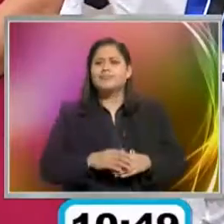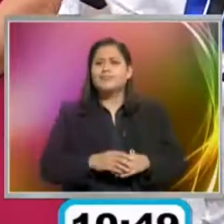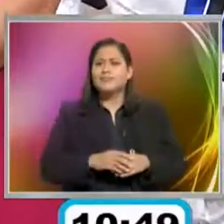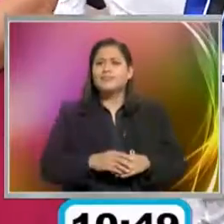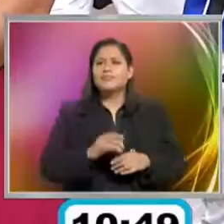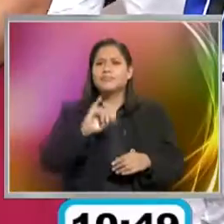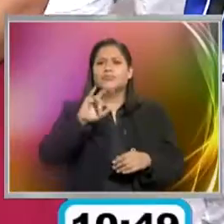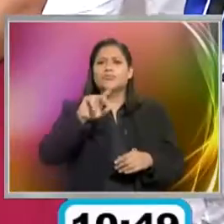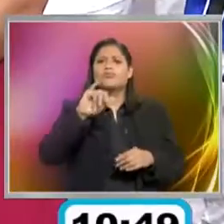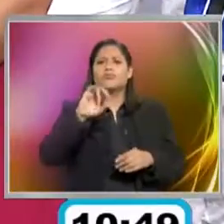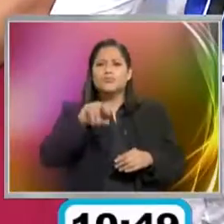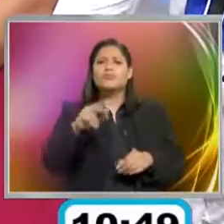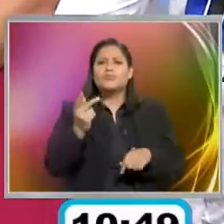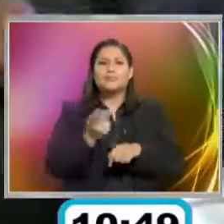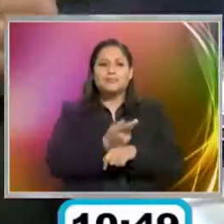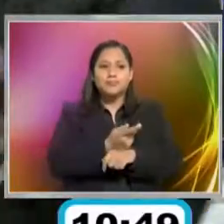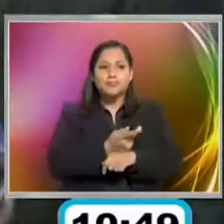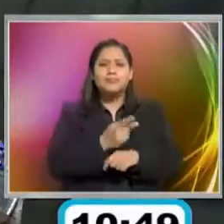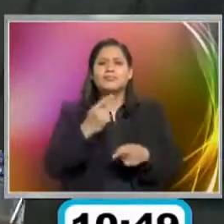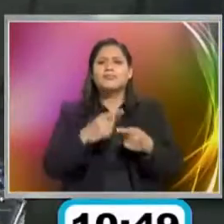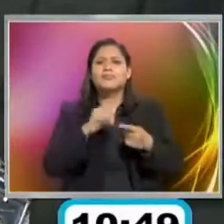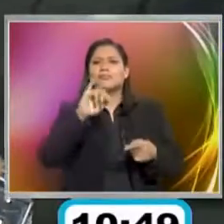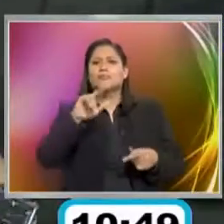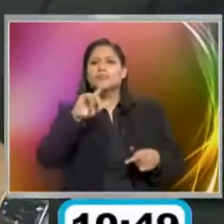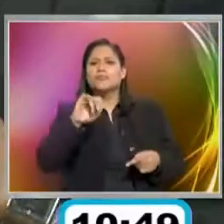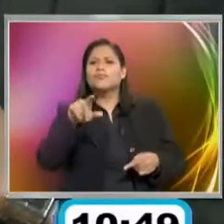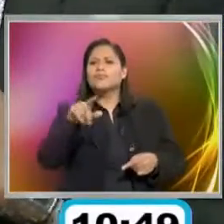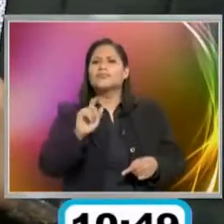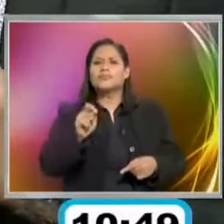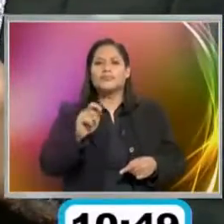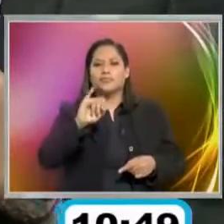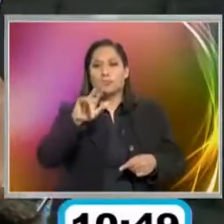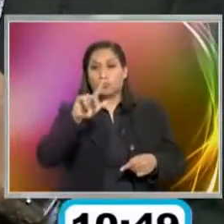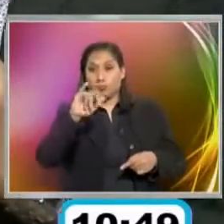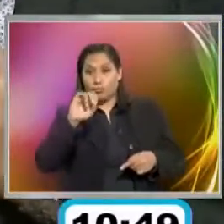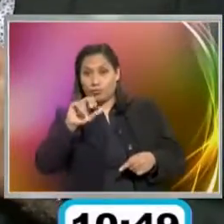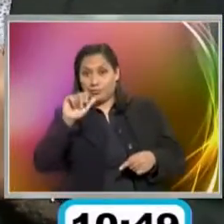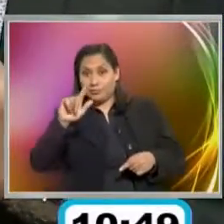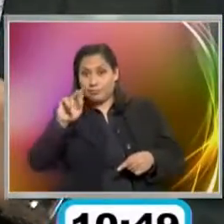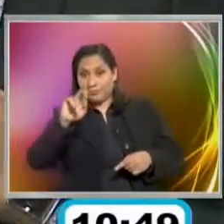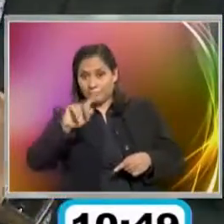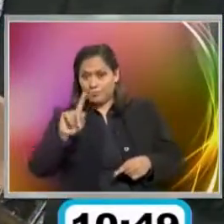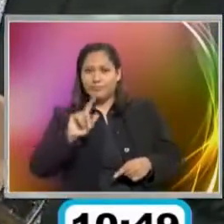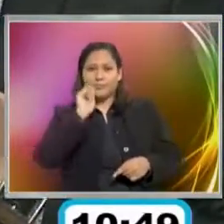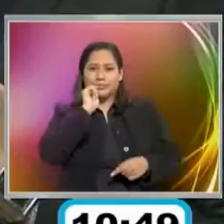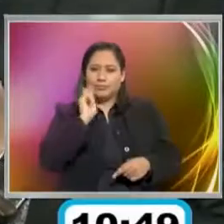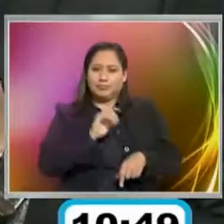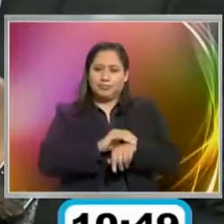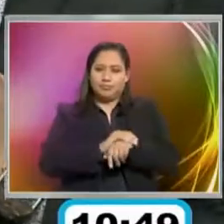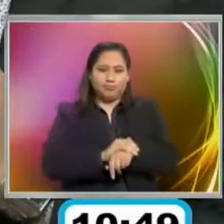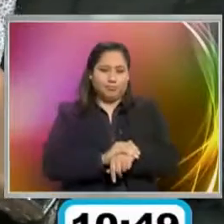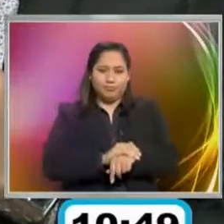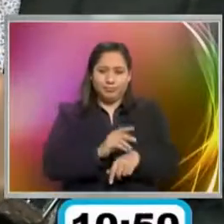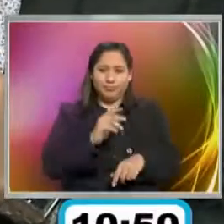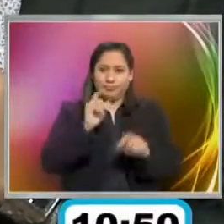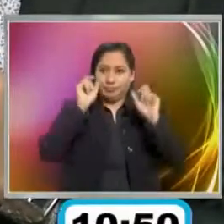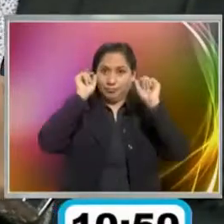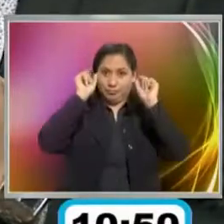hay de Julián? Oh, pues mira, ¿Quién es Julio para usted? ¿Quién es Julián Julián? Álvarez, aparte de un buen amigo y una persona a quien Sí. admiro